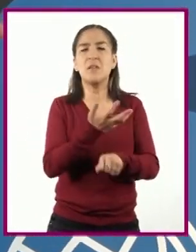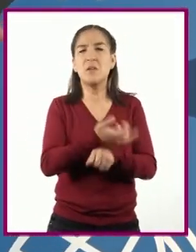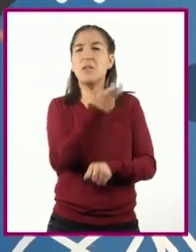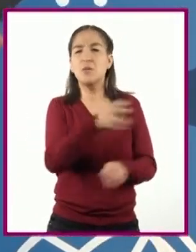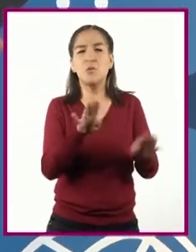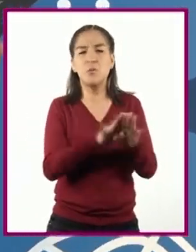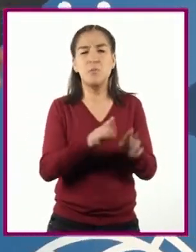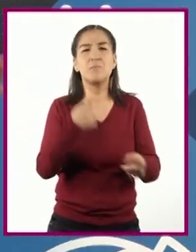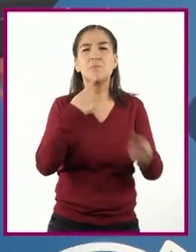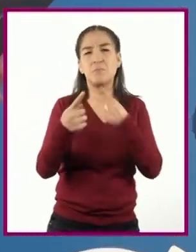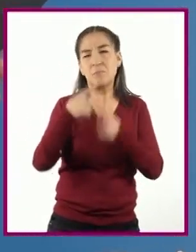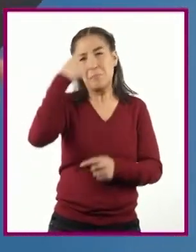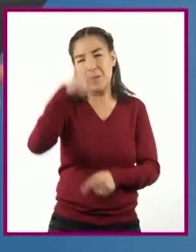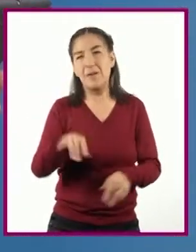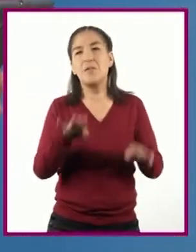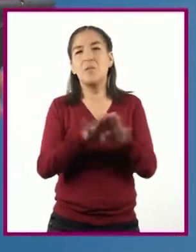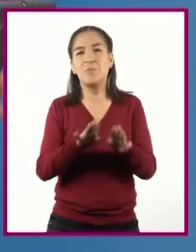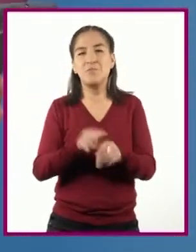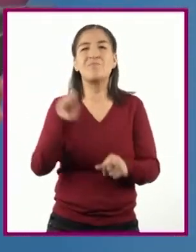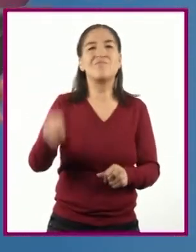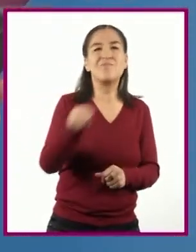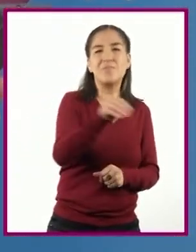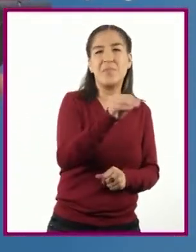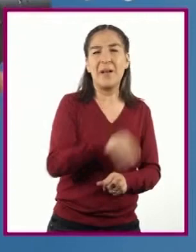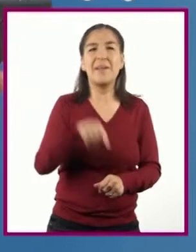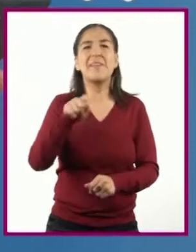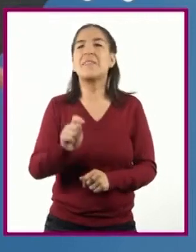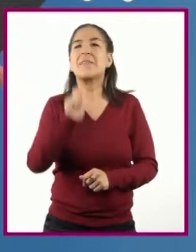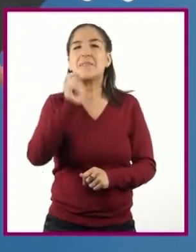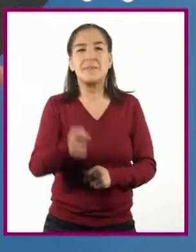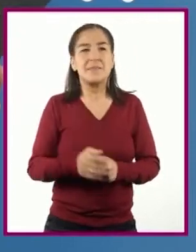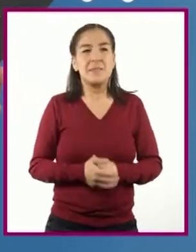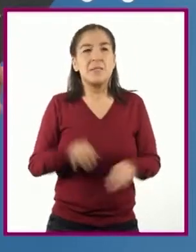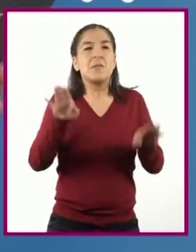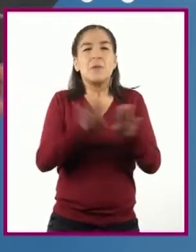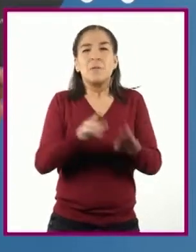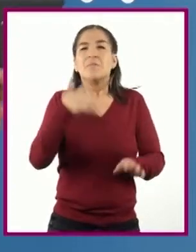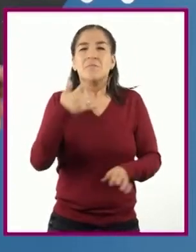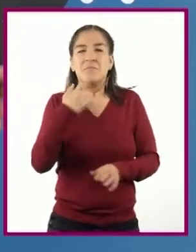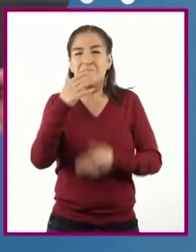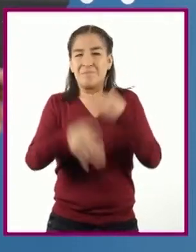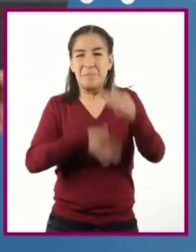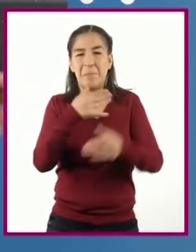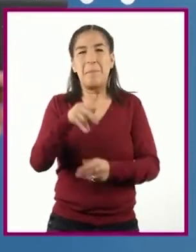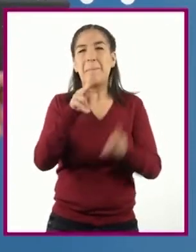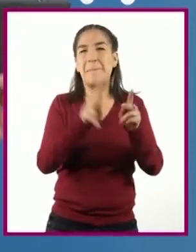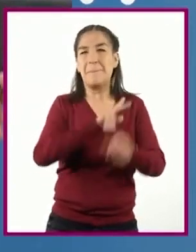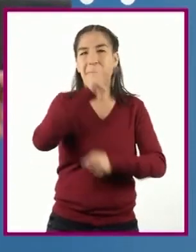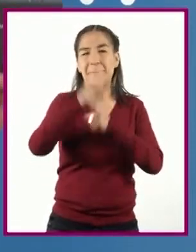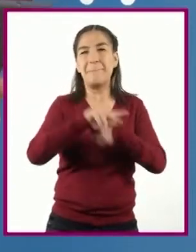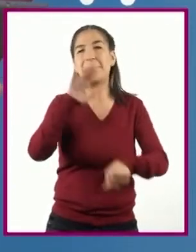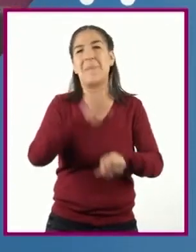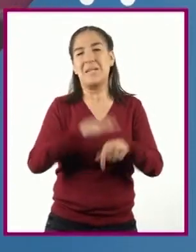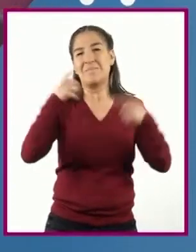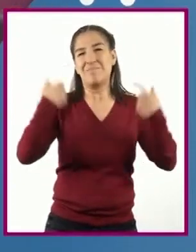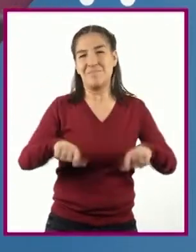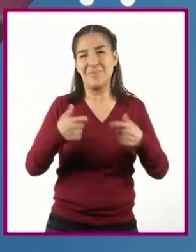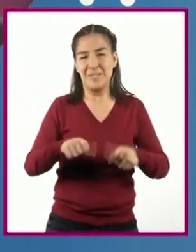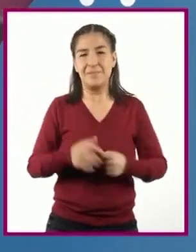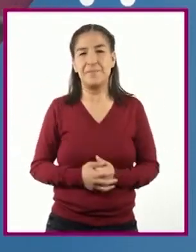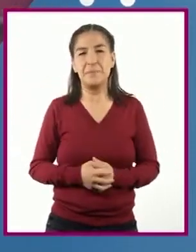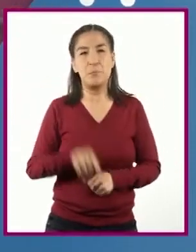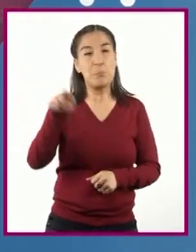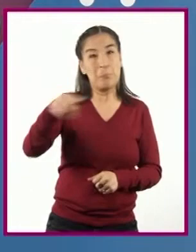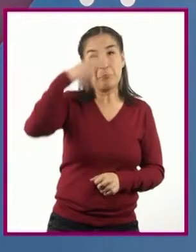en el proceso de expansión que había de hacer de él uno de los países más extensos y ricos del orbe.